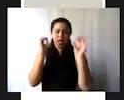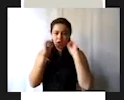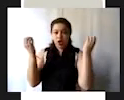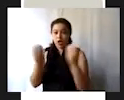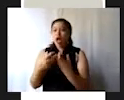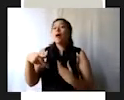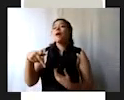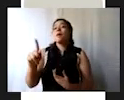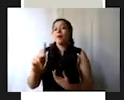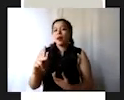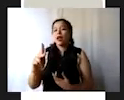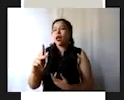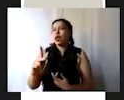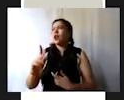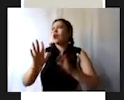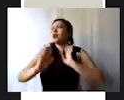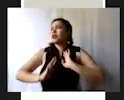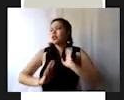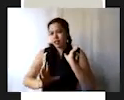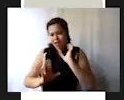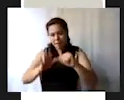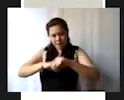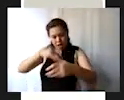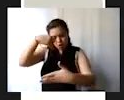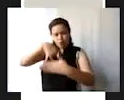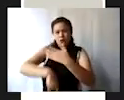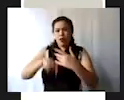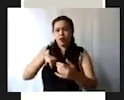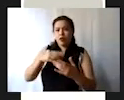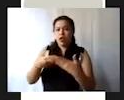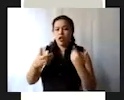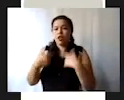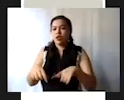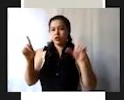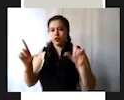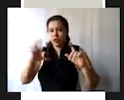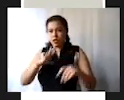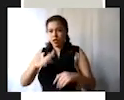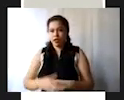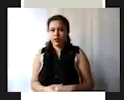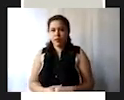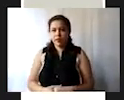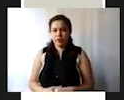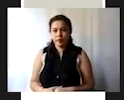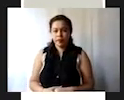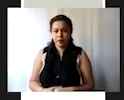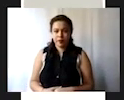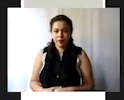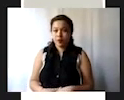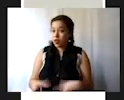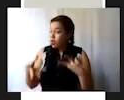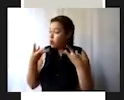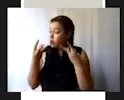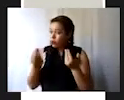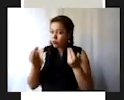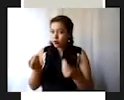a ver casos específicos como el que tengo abierto por acá, que son, así hay muchos